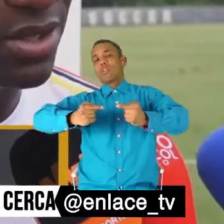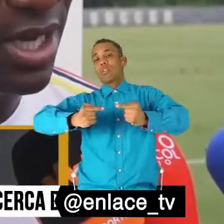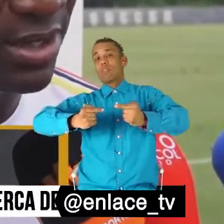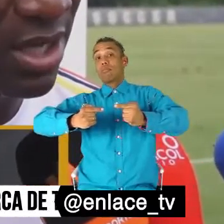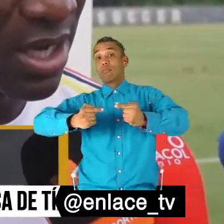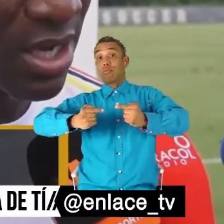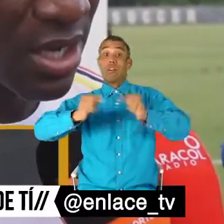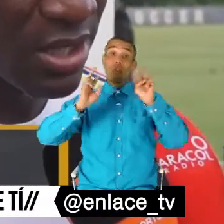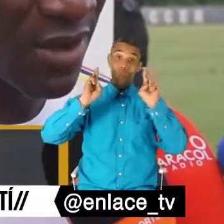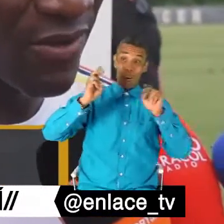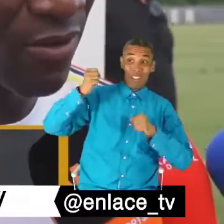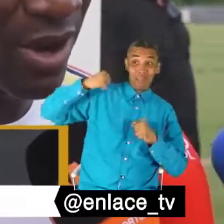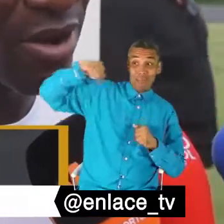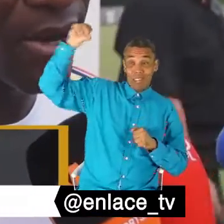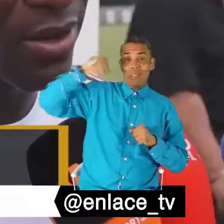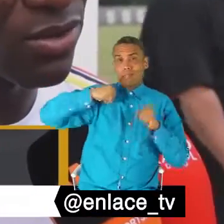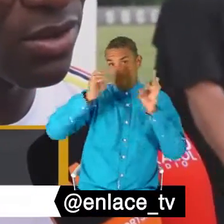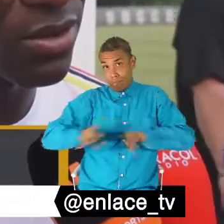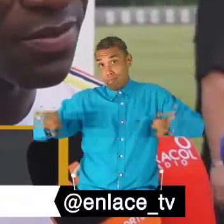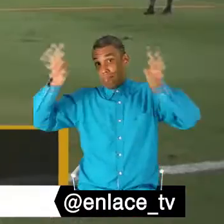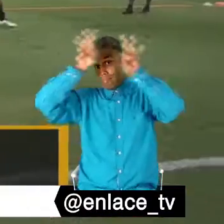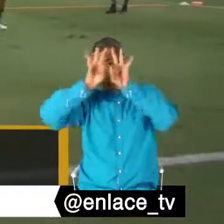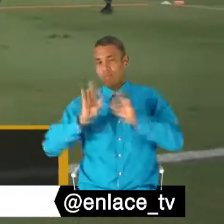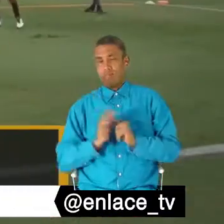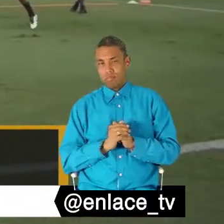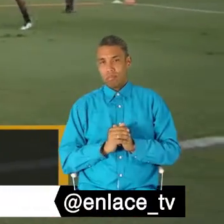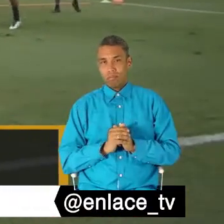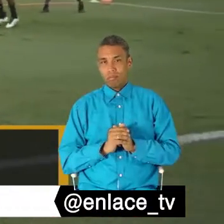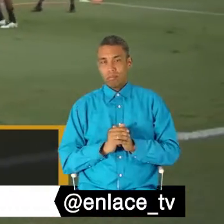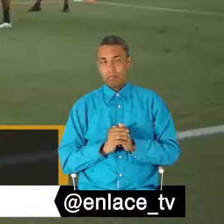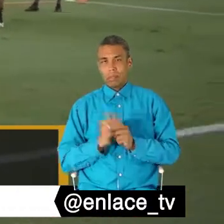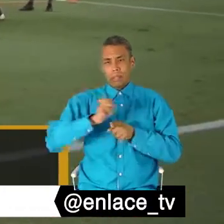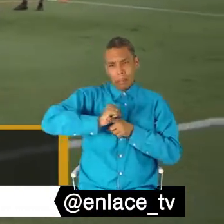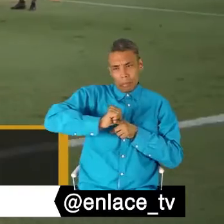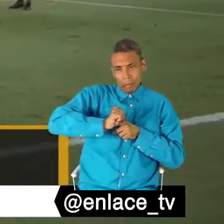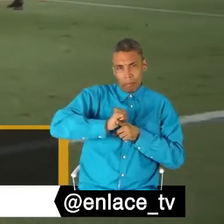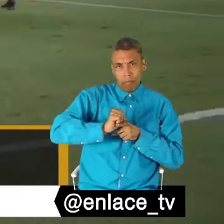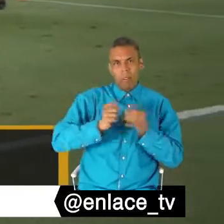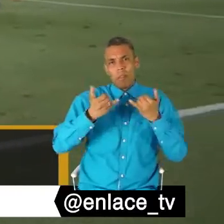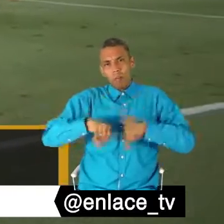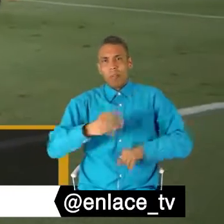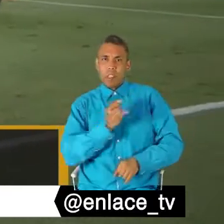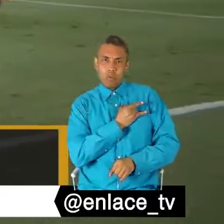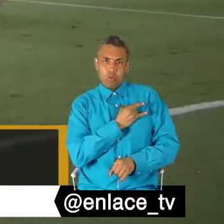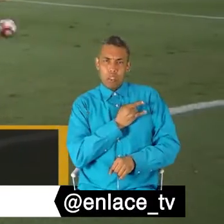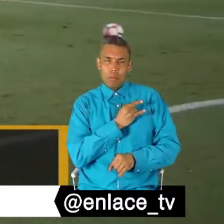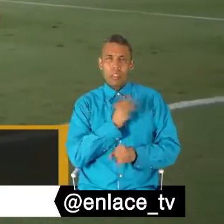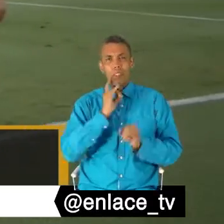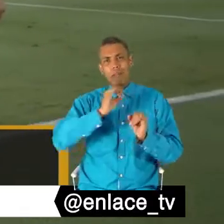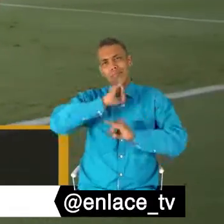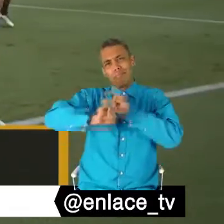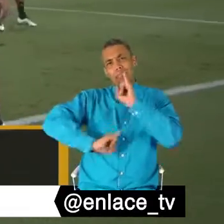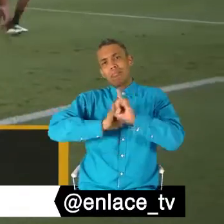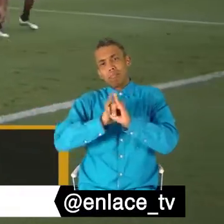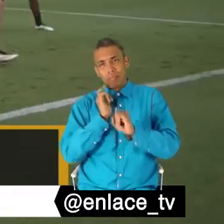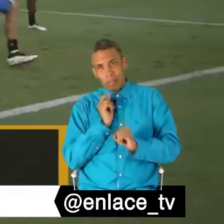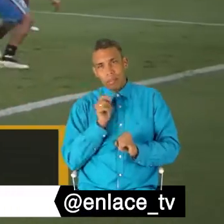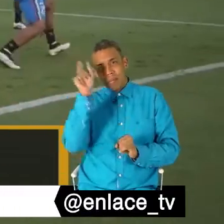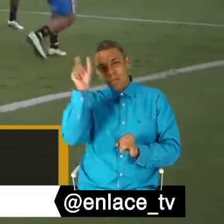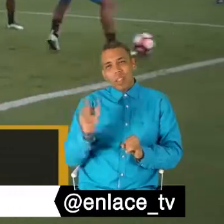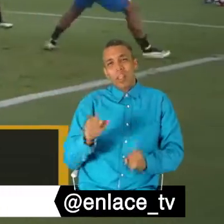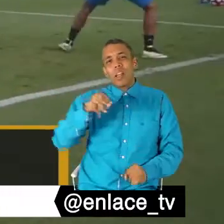las cosas sean favorables para nosotros. Luego del entrenamiento terminado en la Universidad Internacional de Florida, Jason Murillo